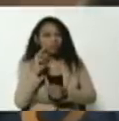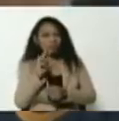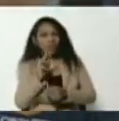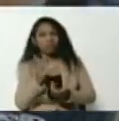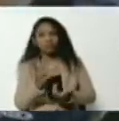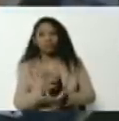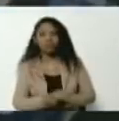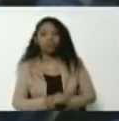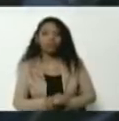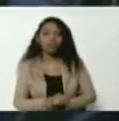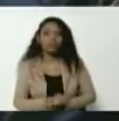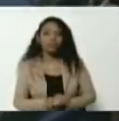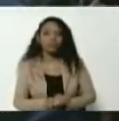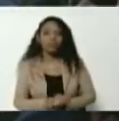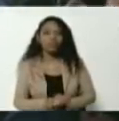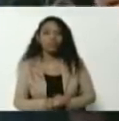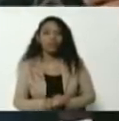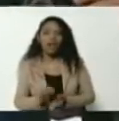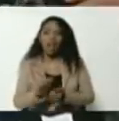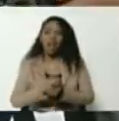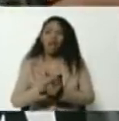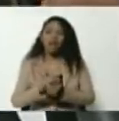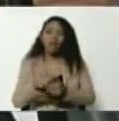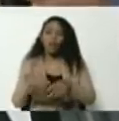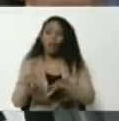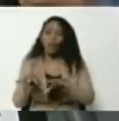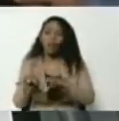lavadora, lavado y secado.